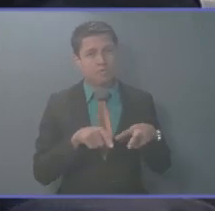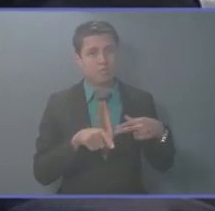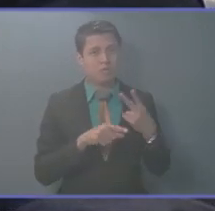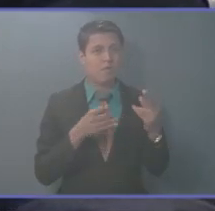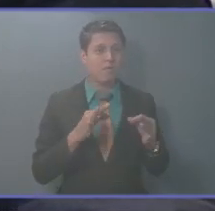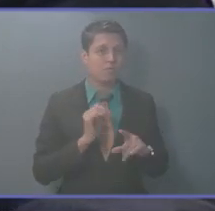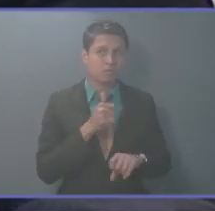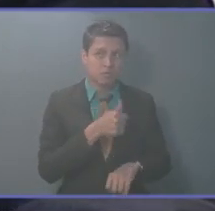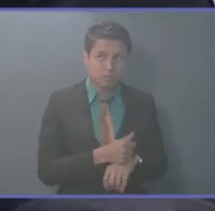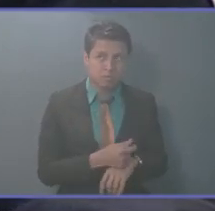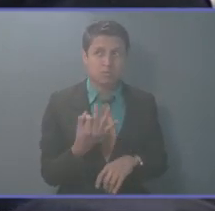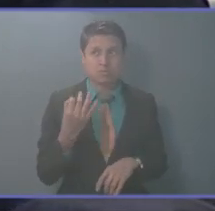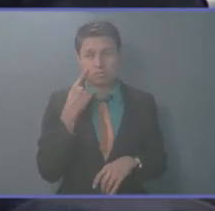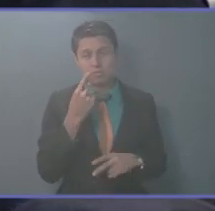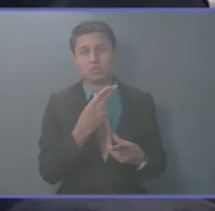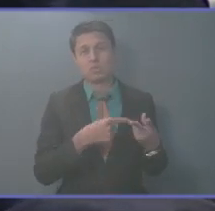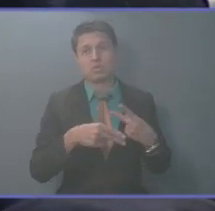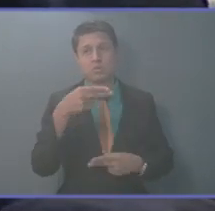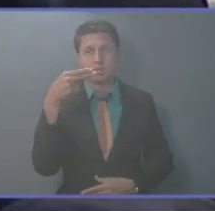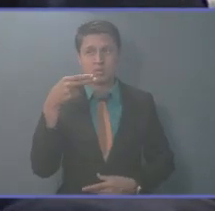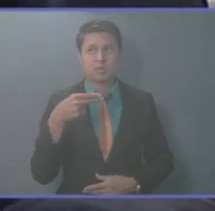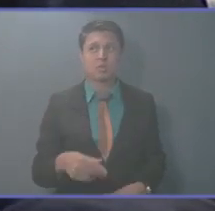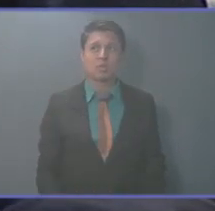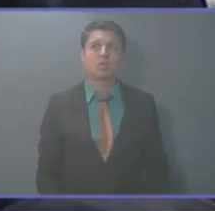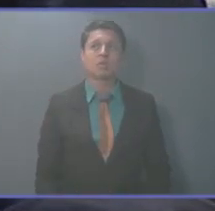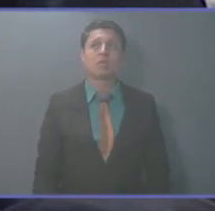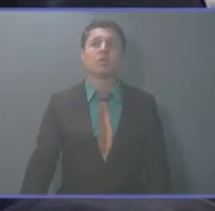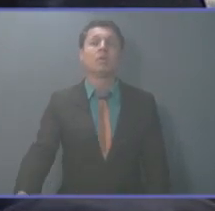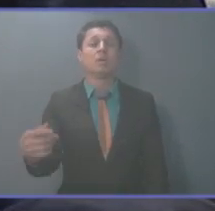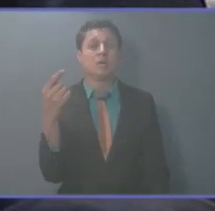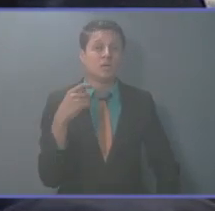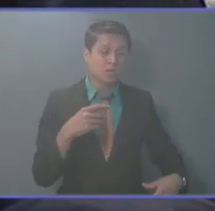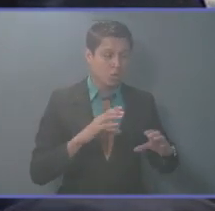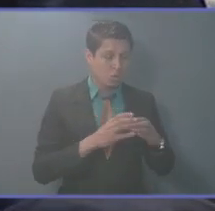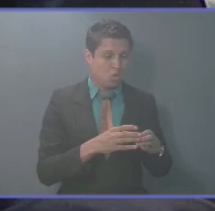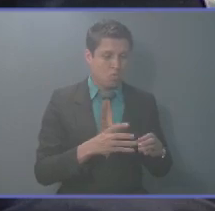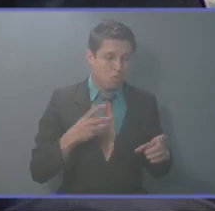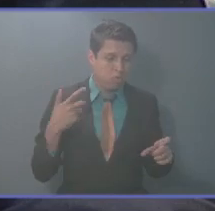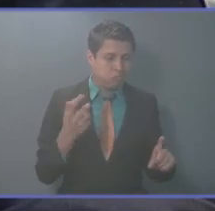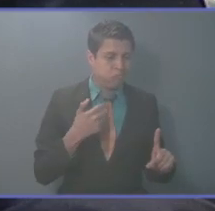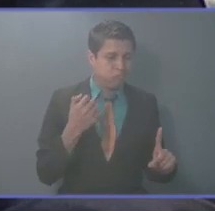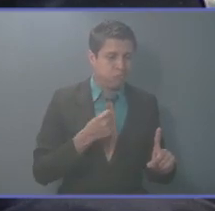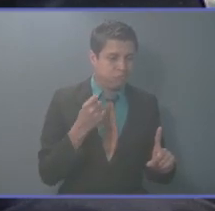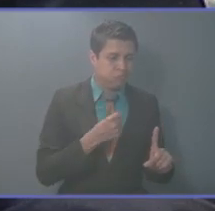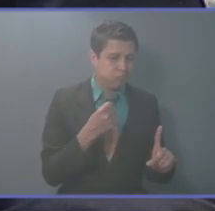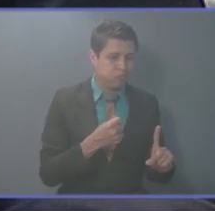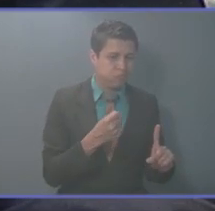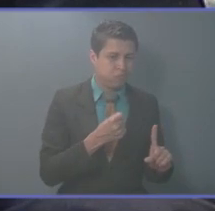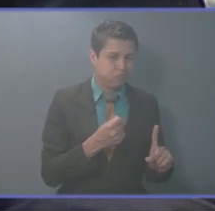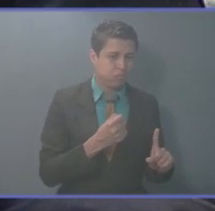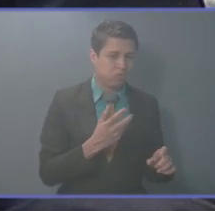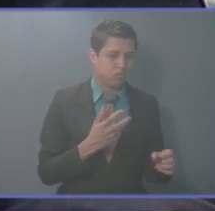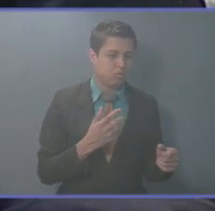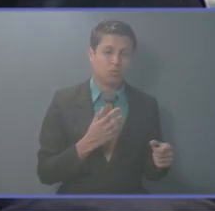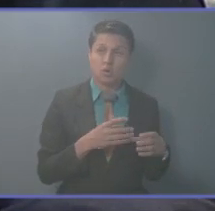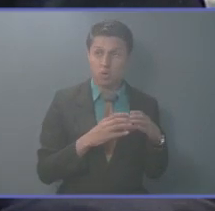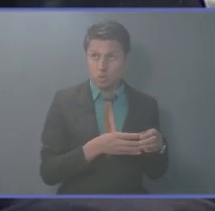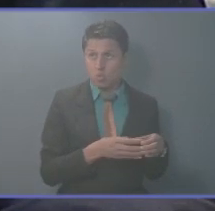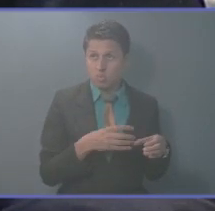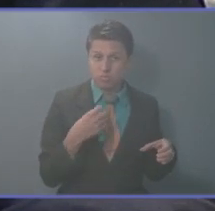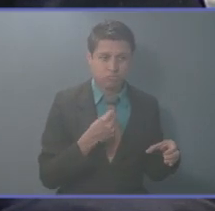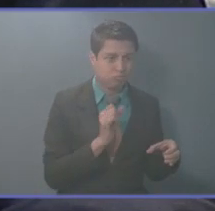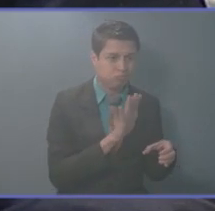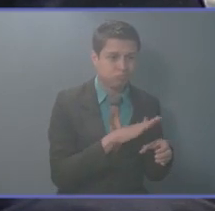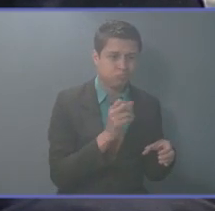gravedad comparable. H, persecución de un grupo o colectividad con identidad propia fundada en